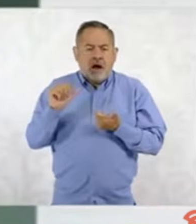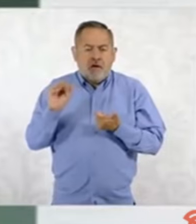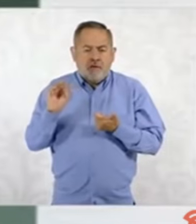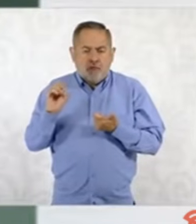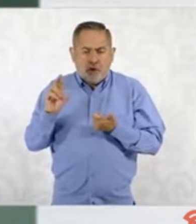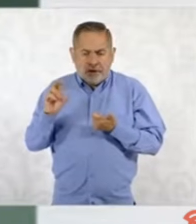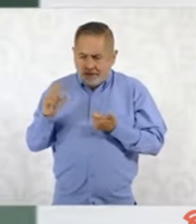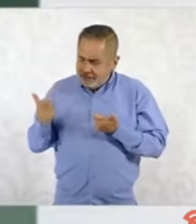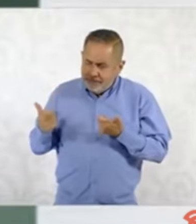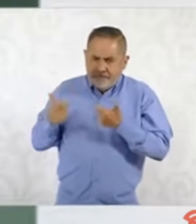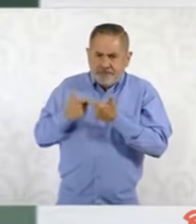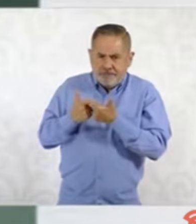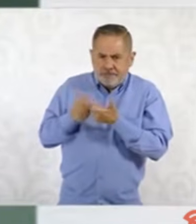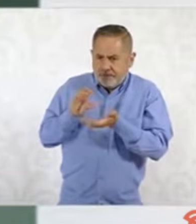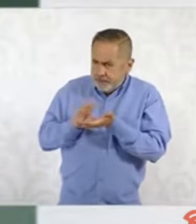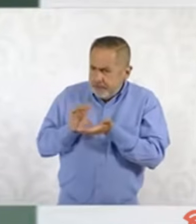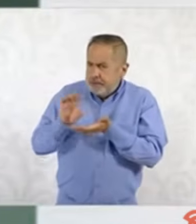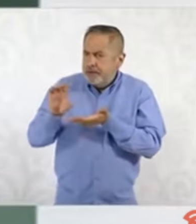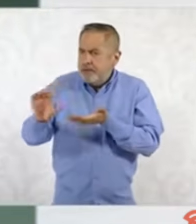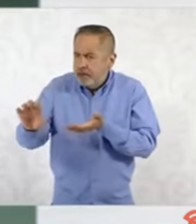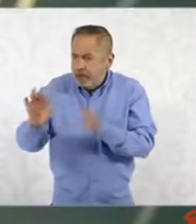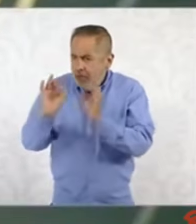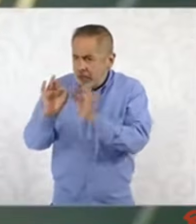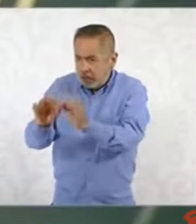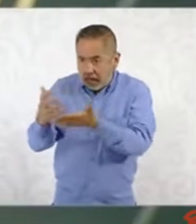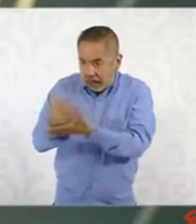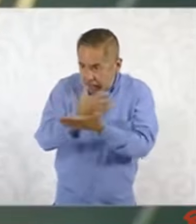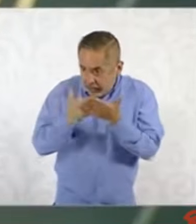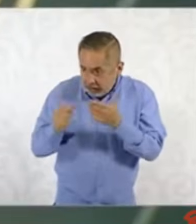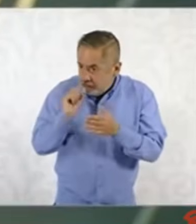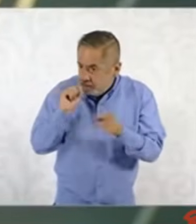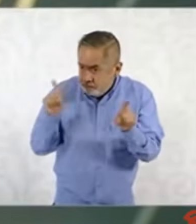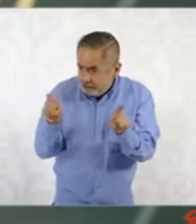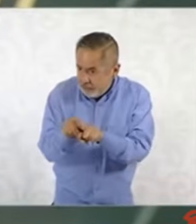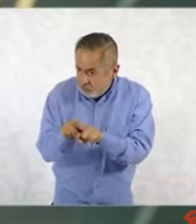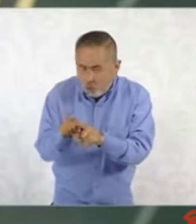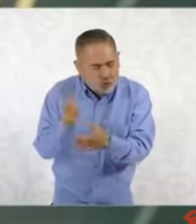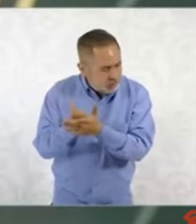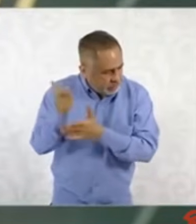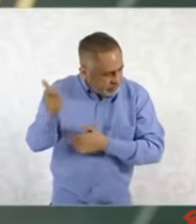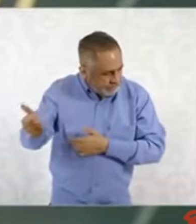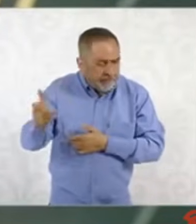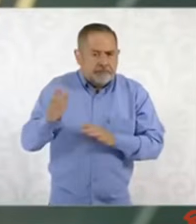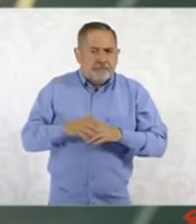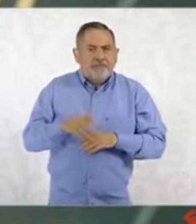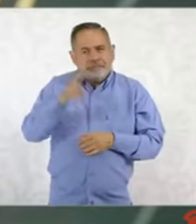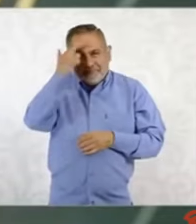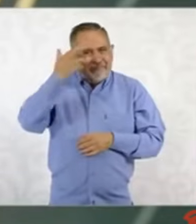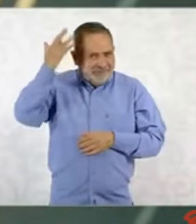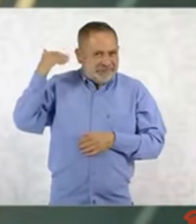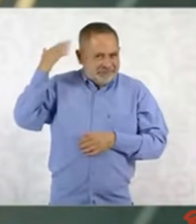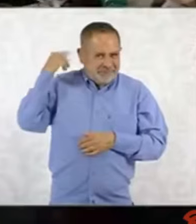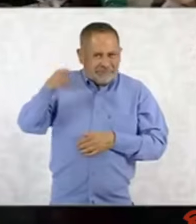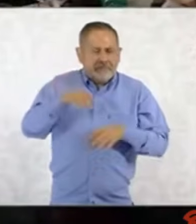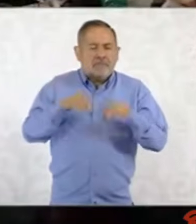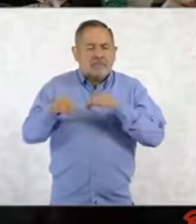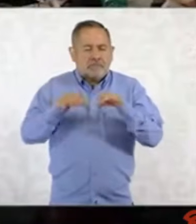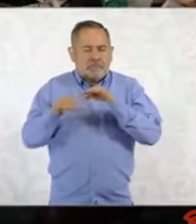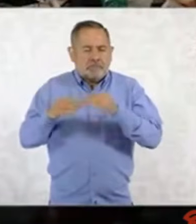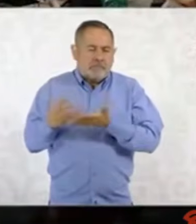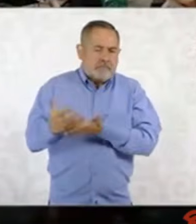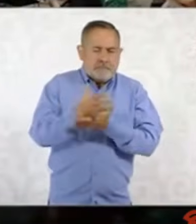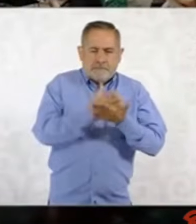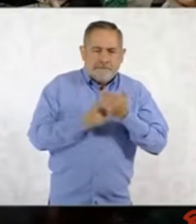a tu último salario, que era la gran ventaja del sistema solidario, que cuando pasabas de trabajador activo a trabajador en retiro,